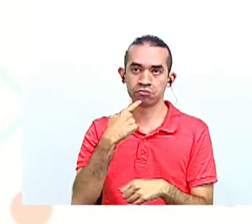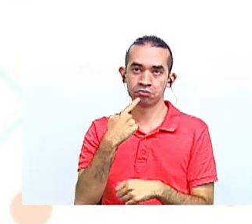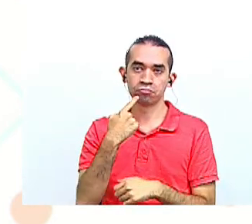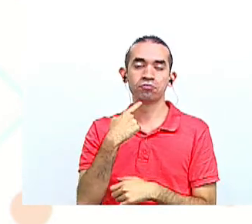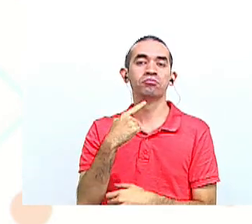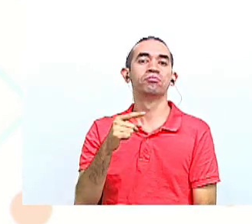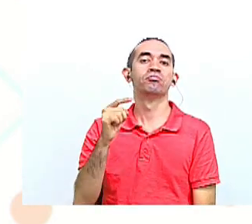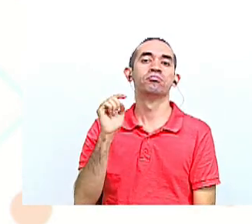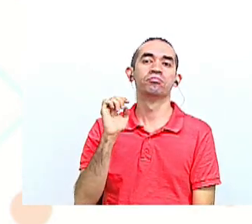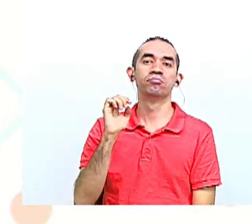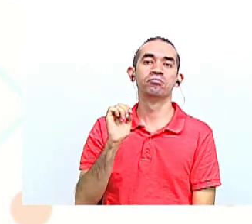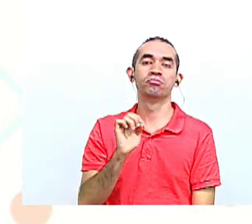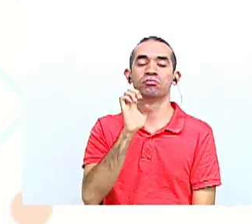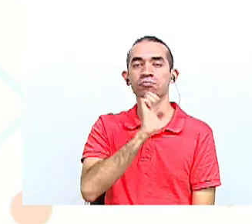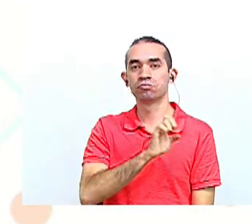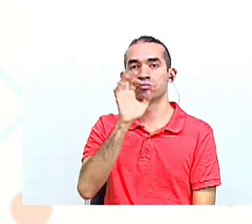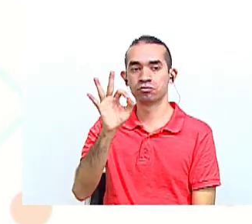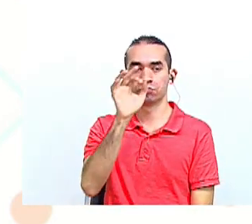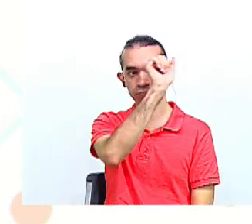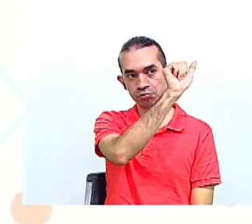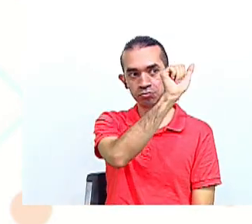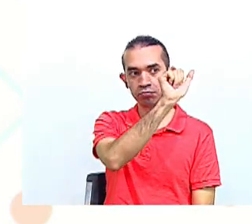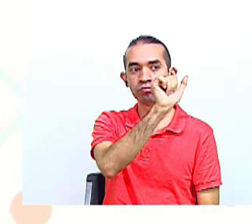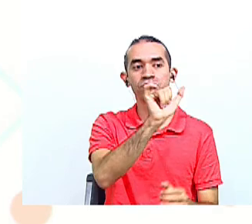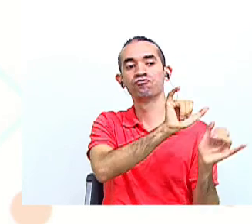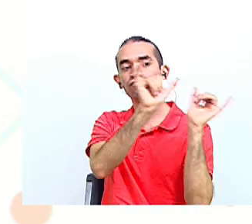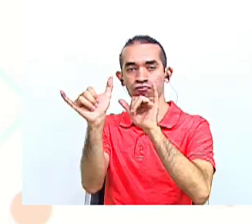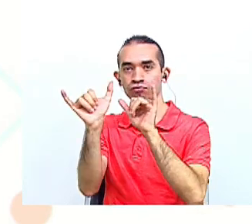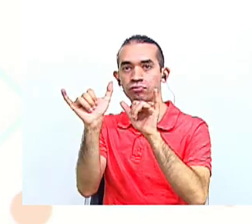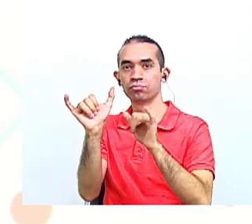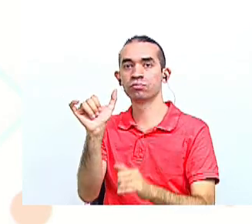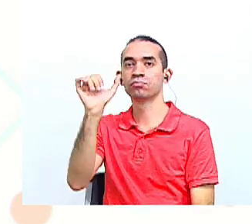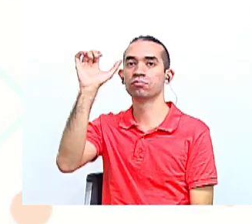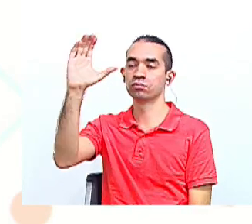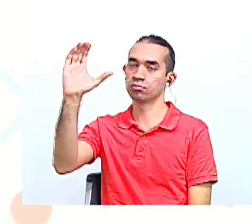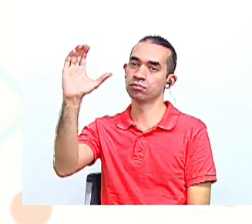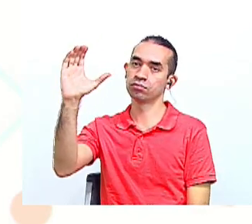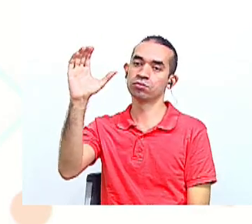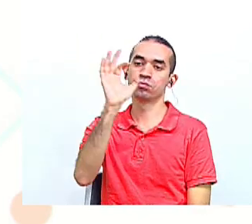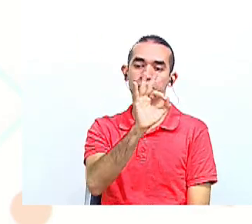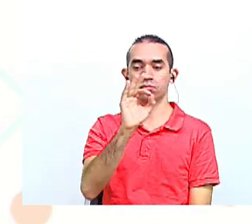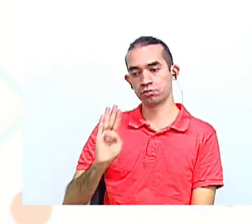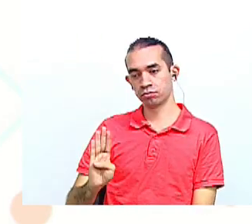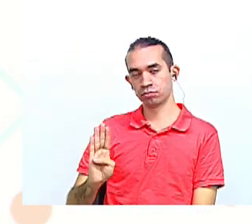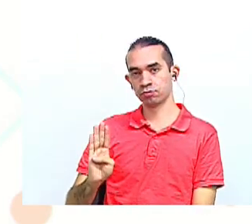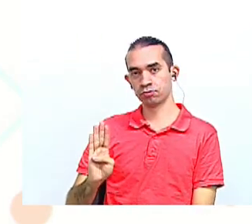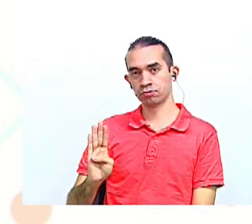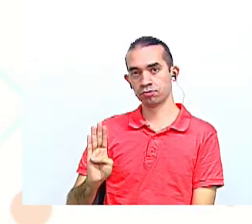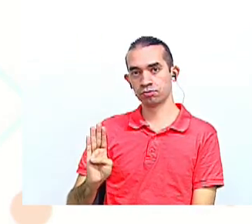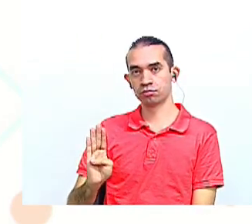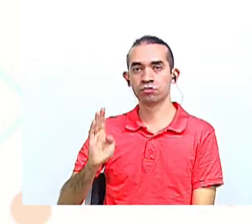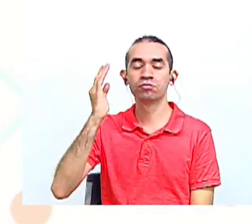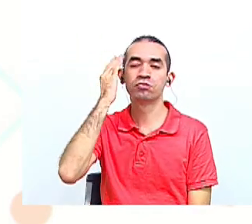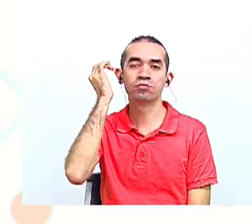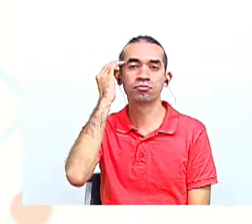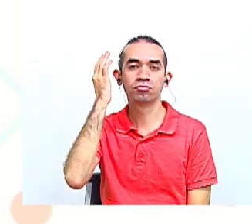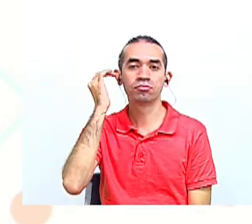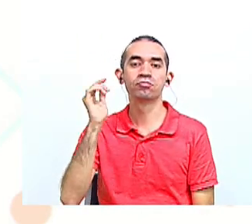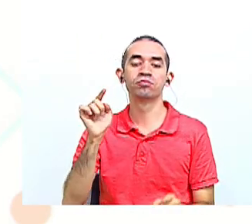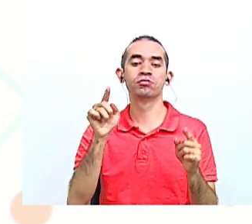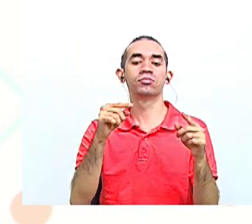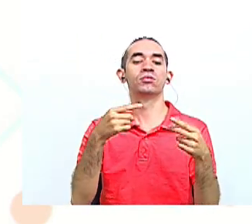ángulo EFA es congruente con el ángulo CFB, por ser